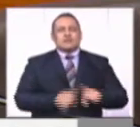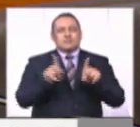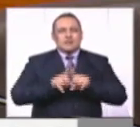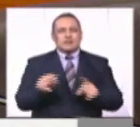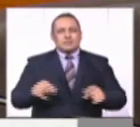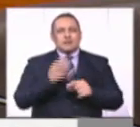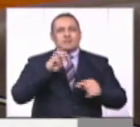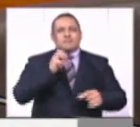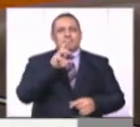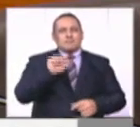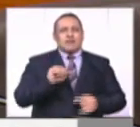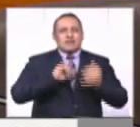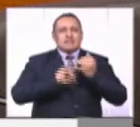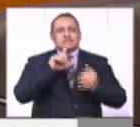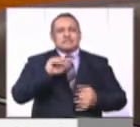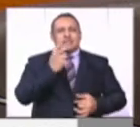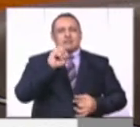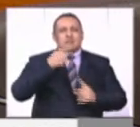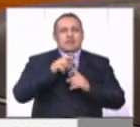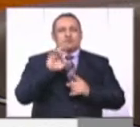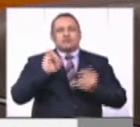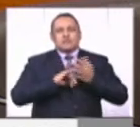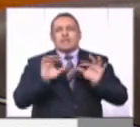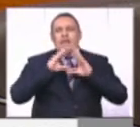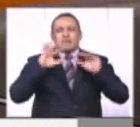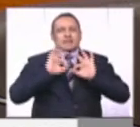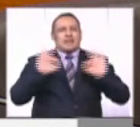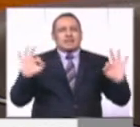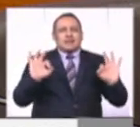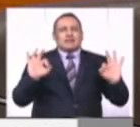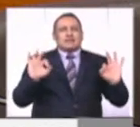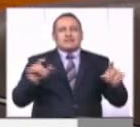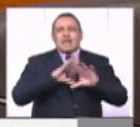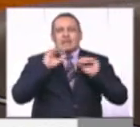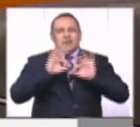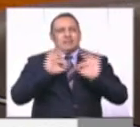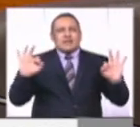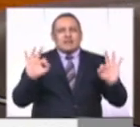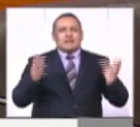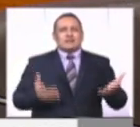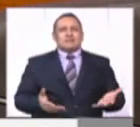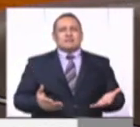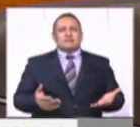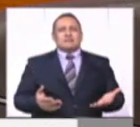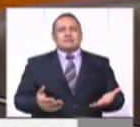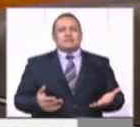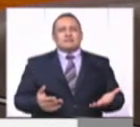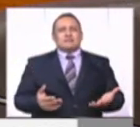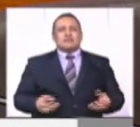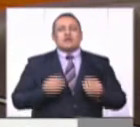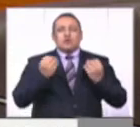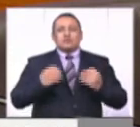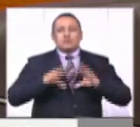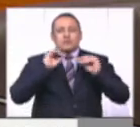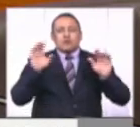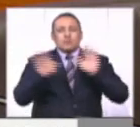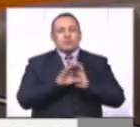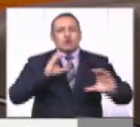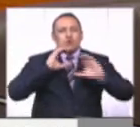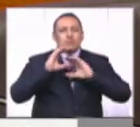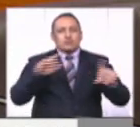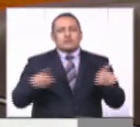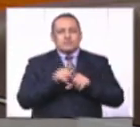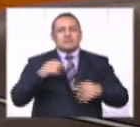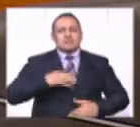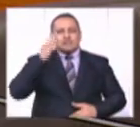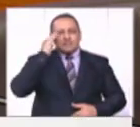Salva Ya sabemos lo que es nadie habla de eso nadie habla de eso Y si hablamos de comunicación Pues el